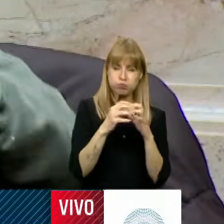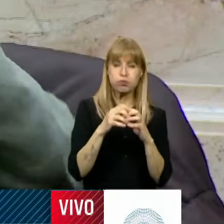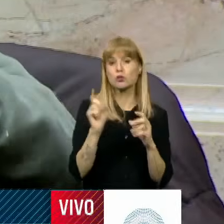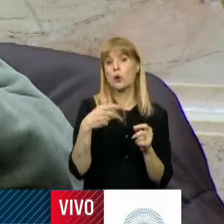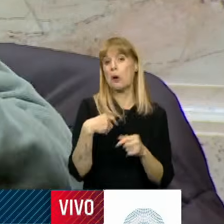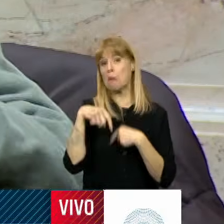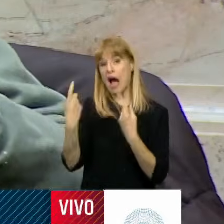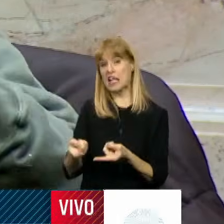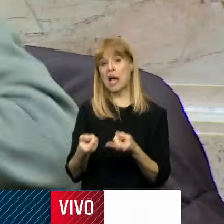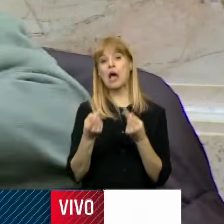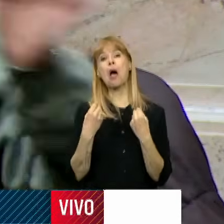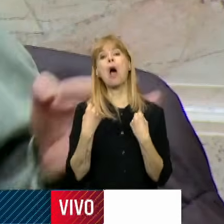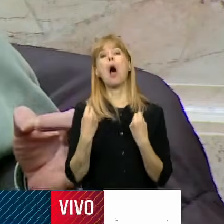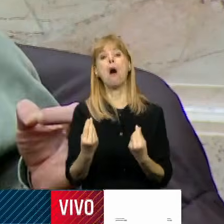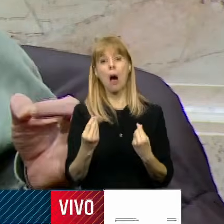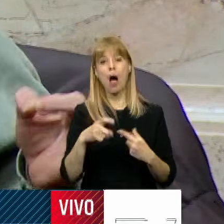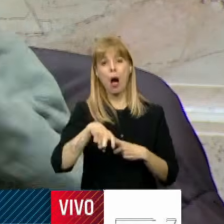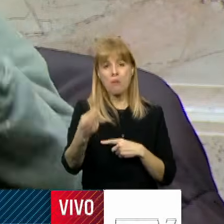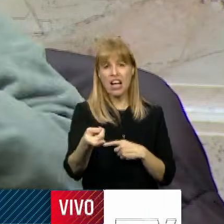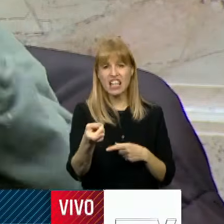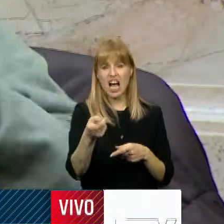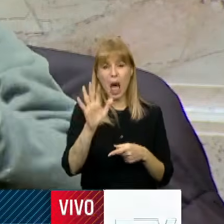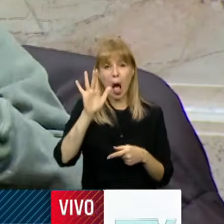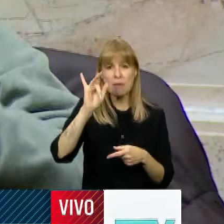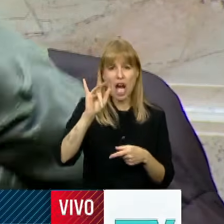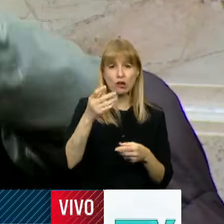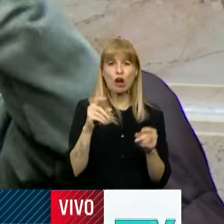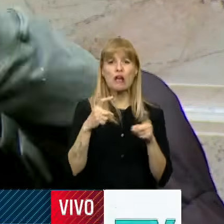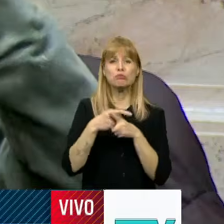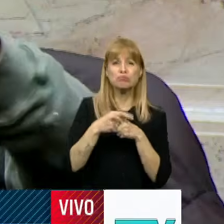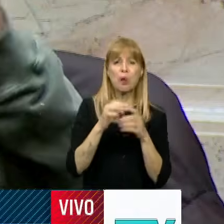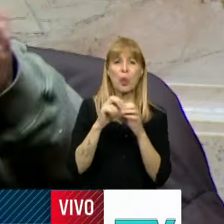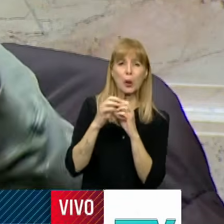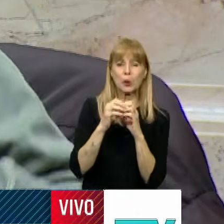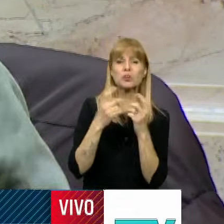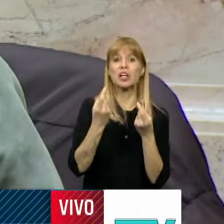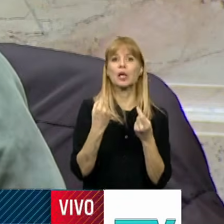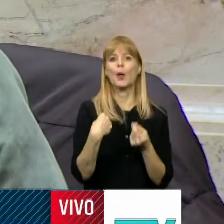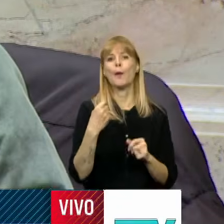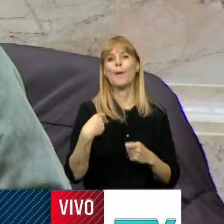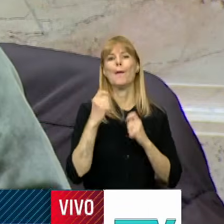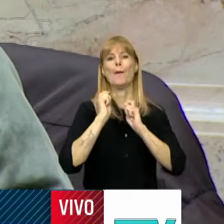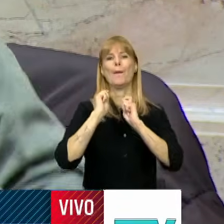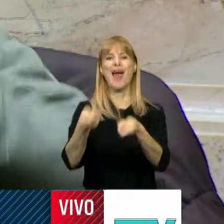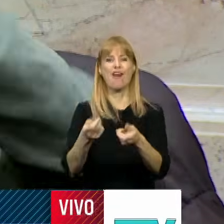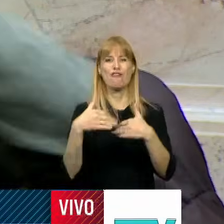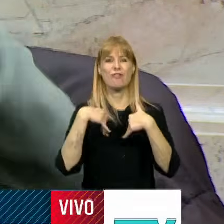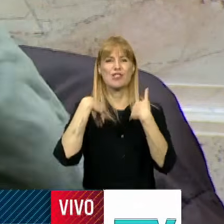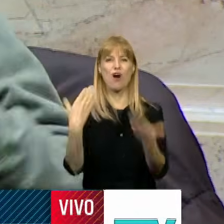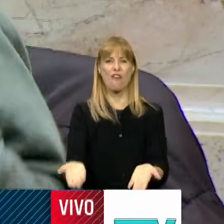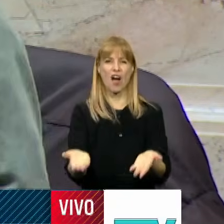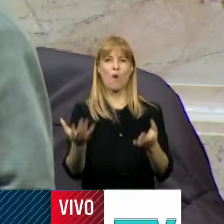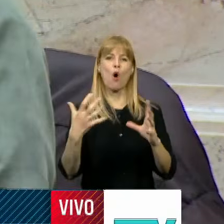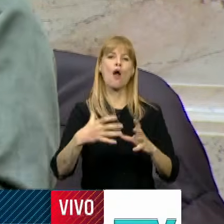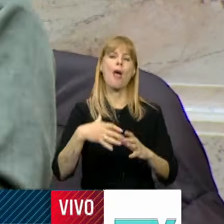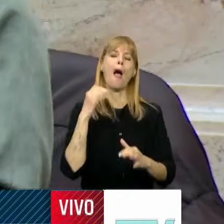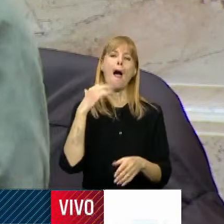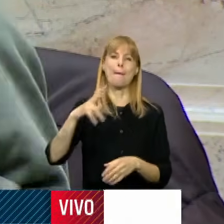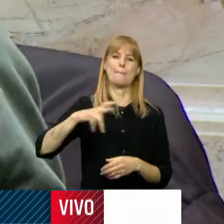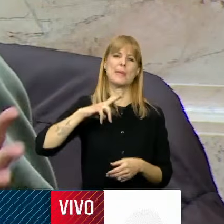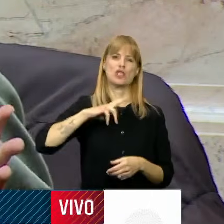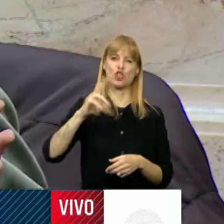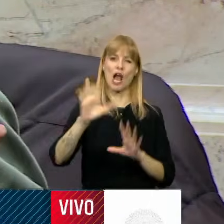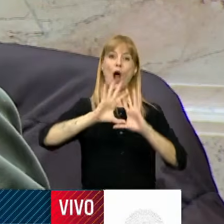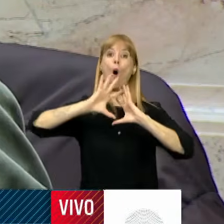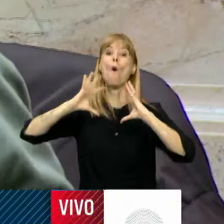más beneficios, todo tipo de beneficios. Se van a pelear a ver qué beneficio más le van a dar a los grandes millonarios